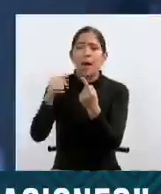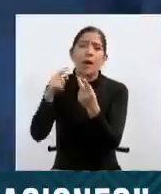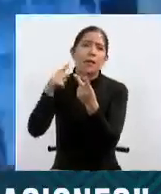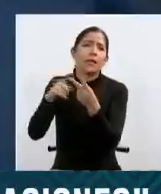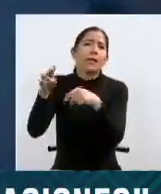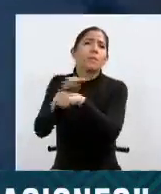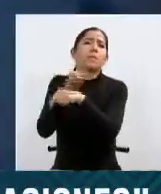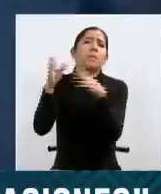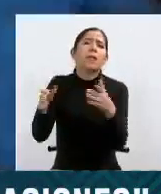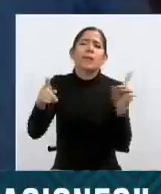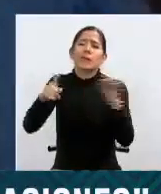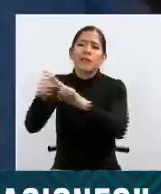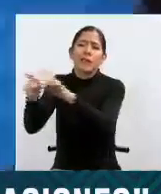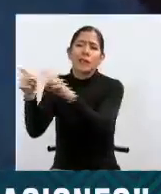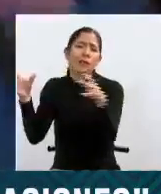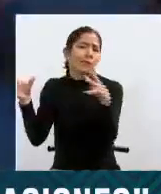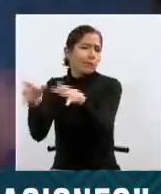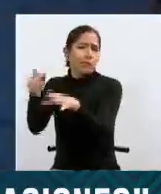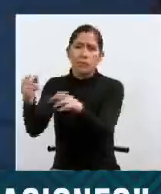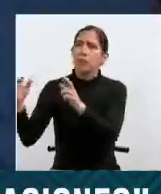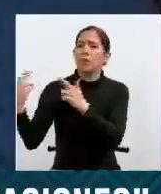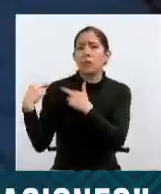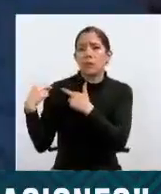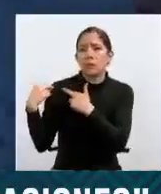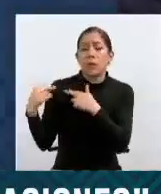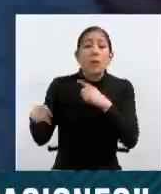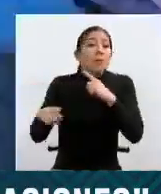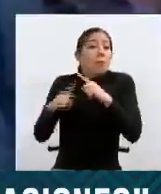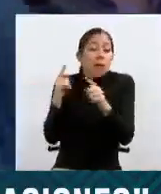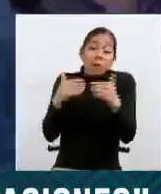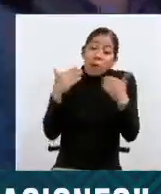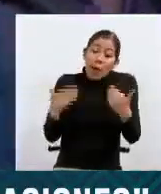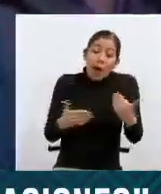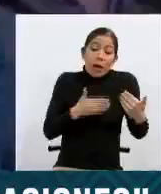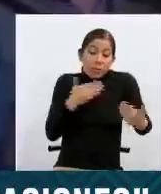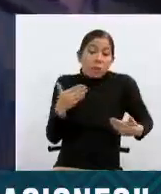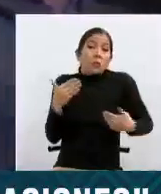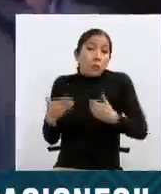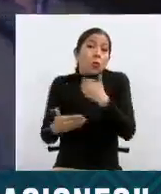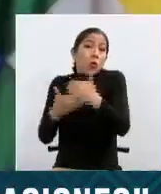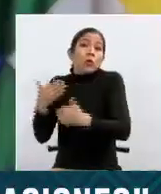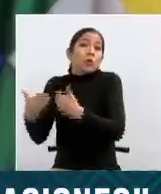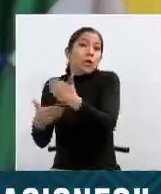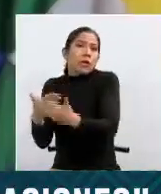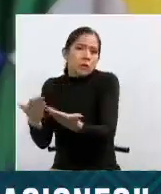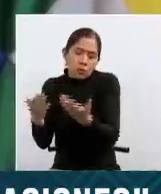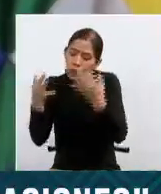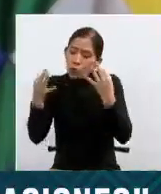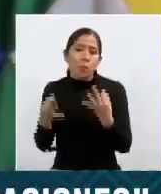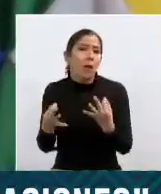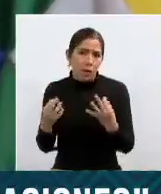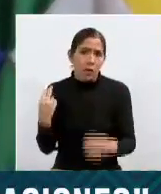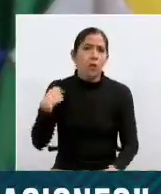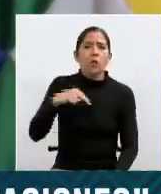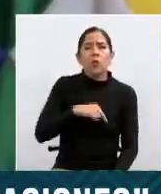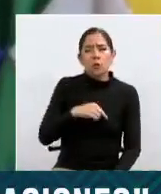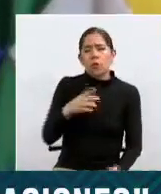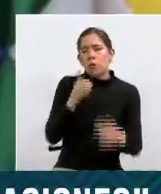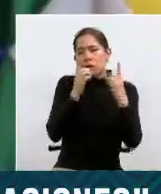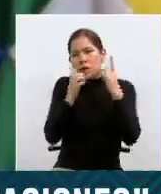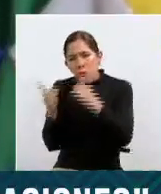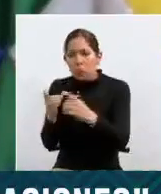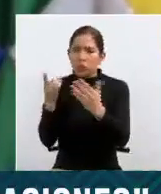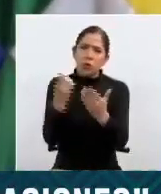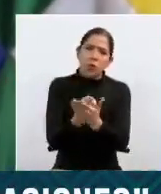saben que tiene que cumplirse una formalidad y esa formalidad nosotros, insisto, a través de las imputaciones, a través